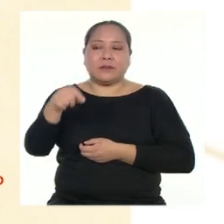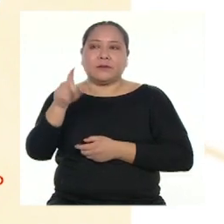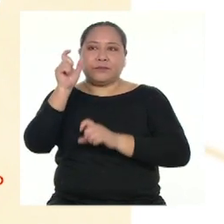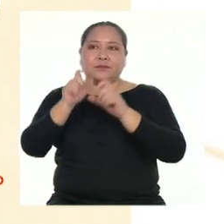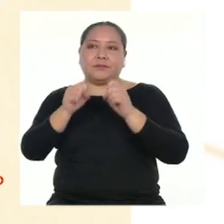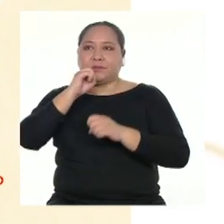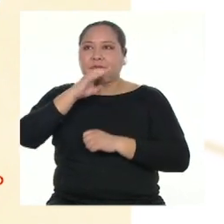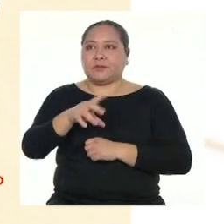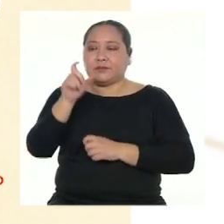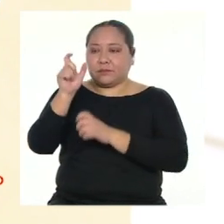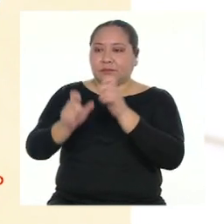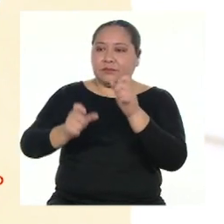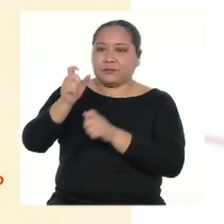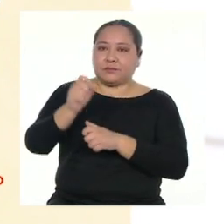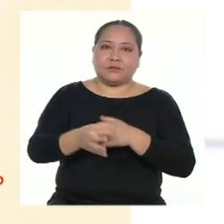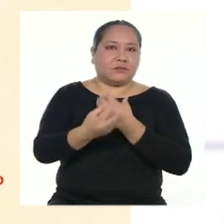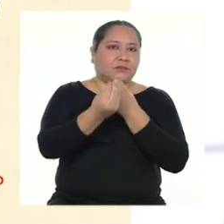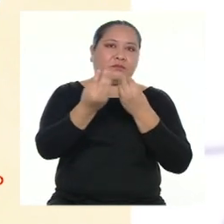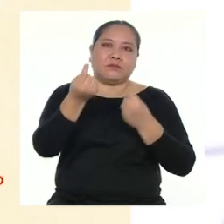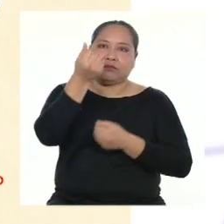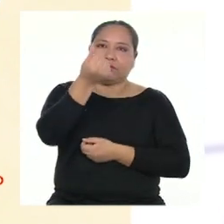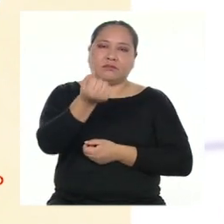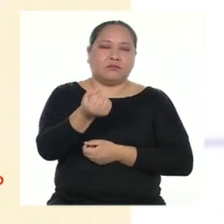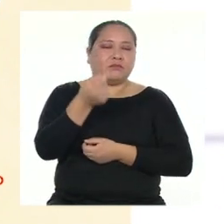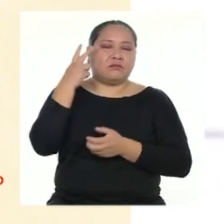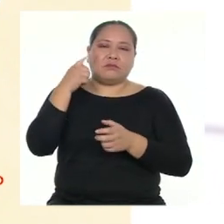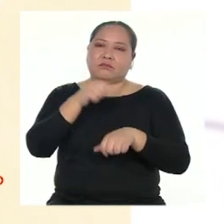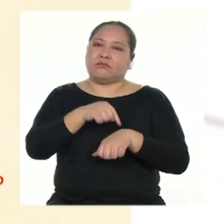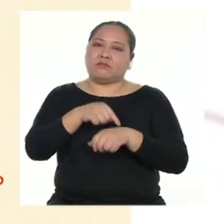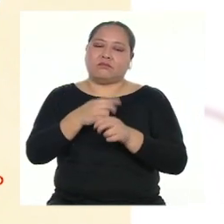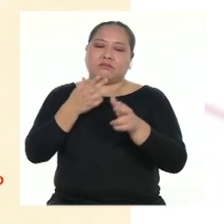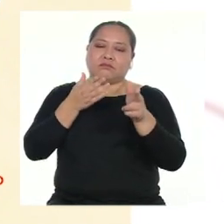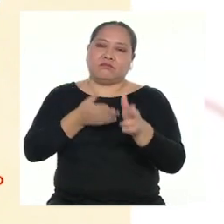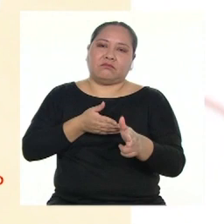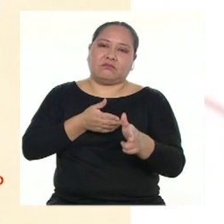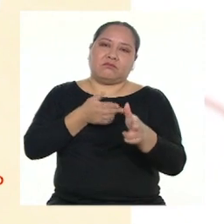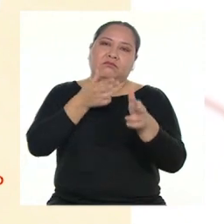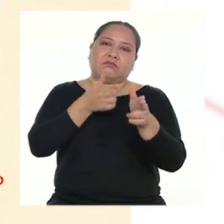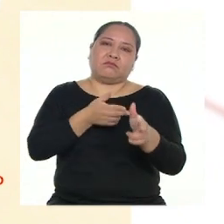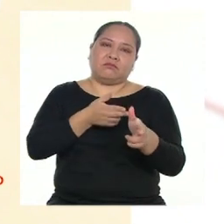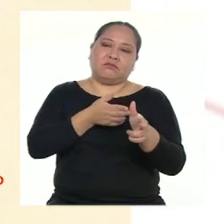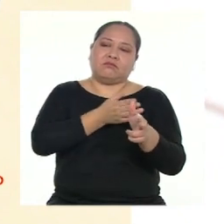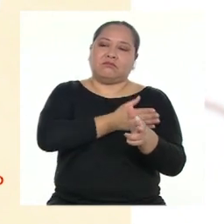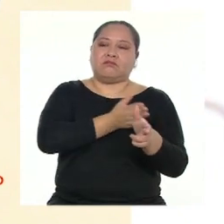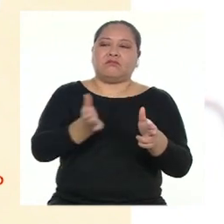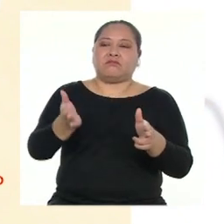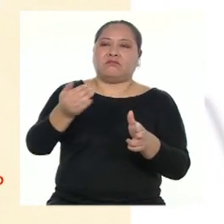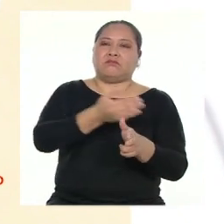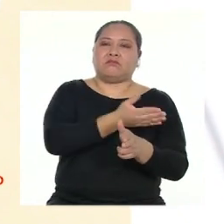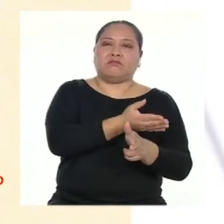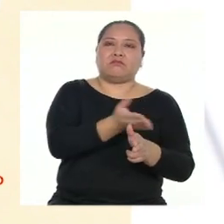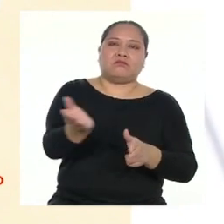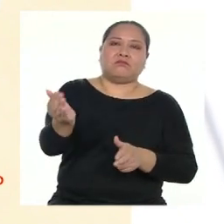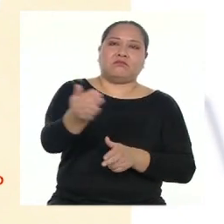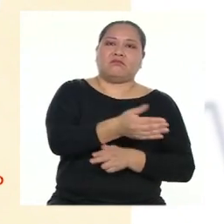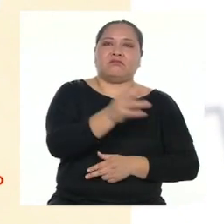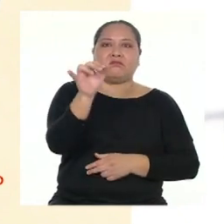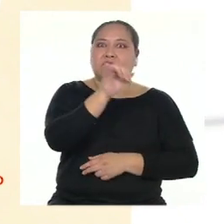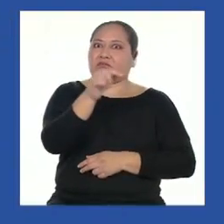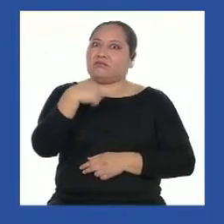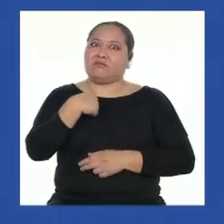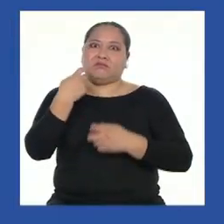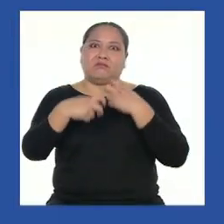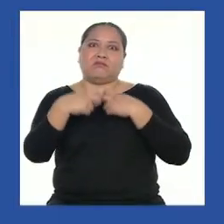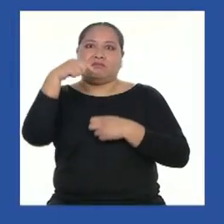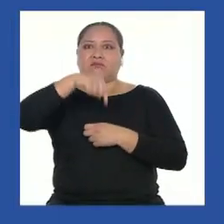señalaron que las personas gastan demasiado tiempo transitando por las vías de Bogotá por causas similares a las